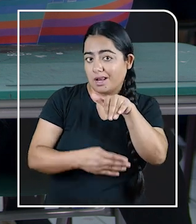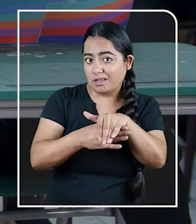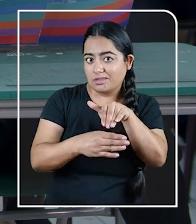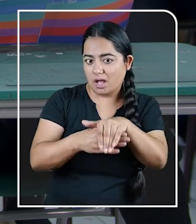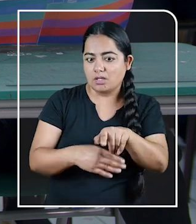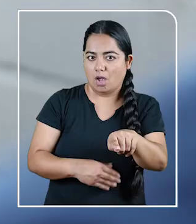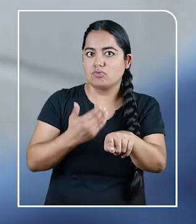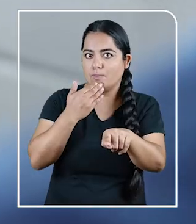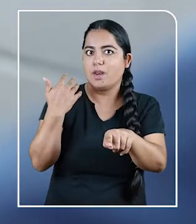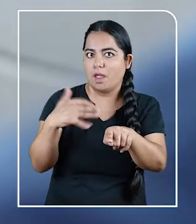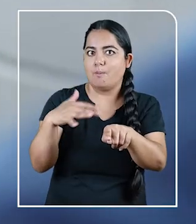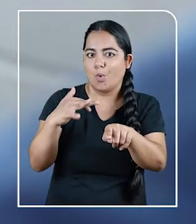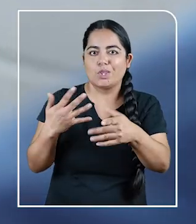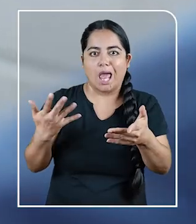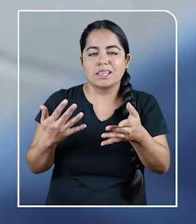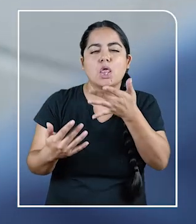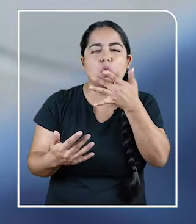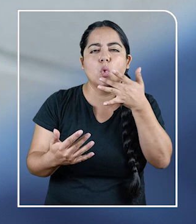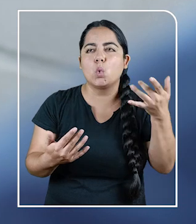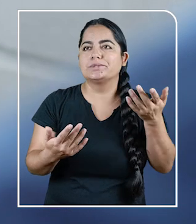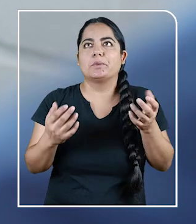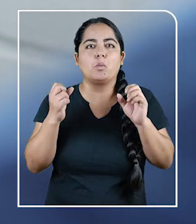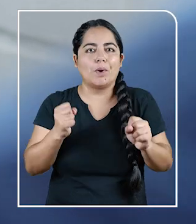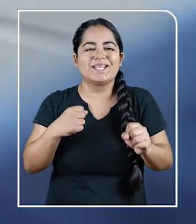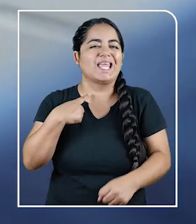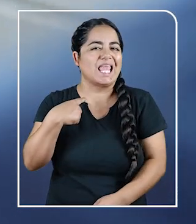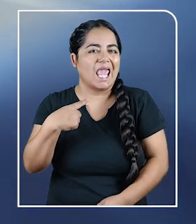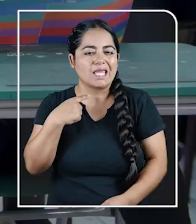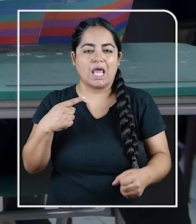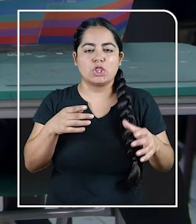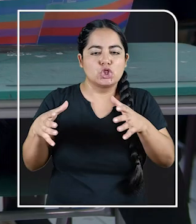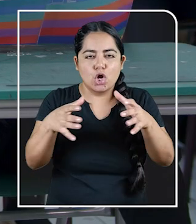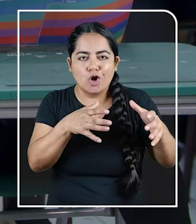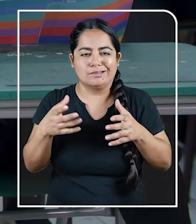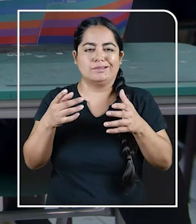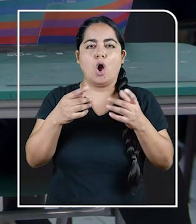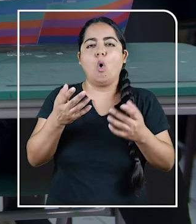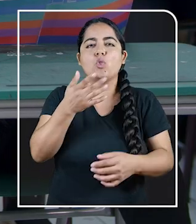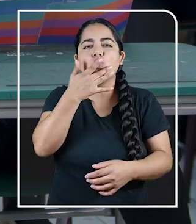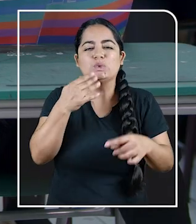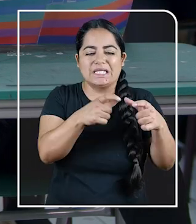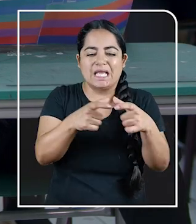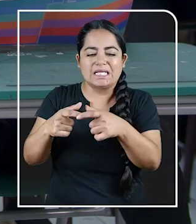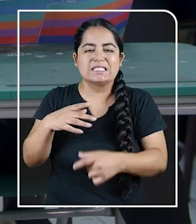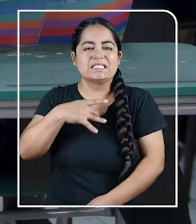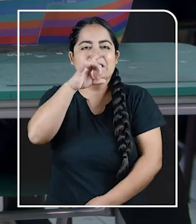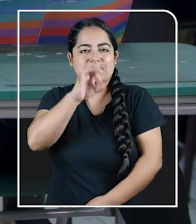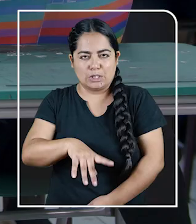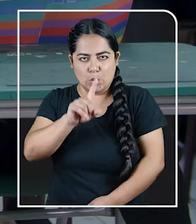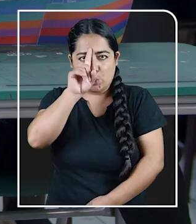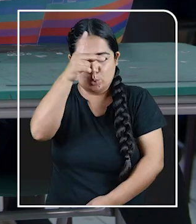once quiere también algo dulce, como quiere pastel o dulce